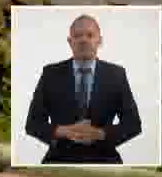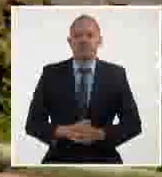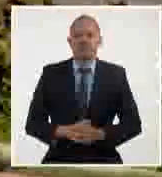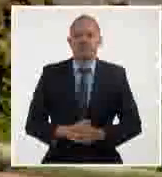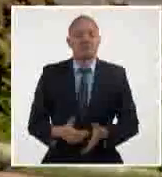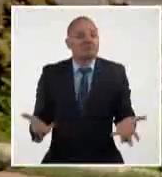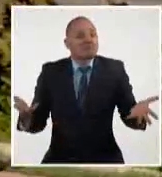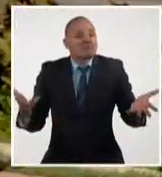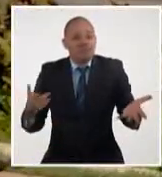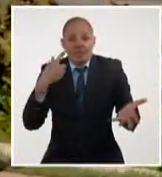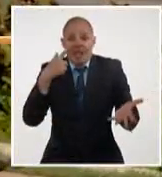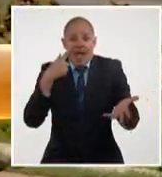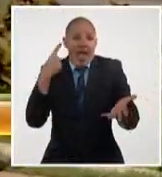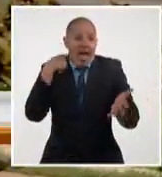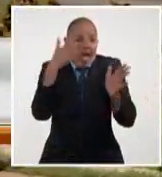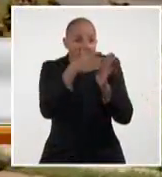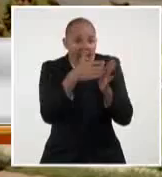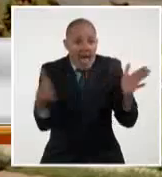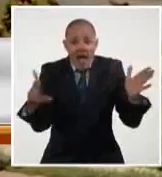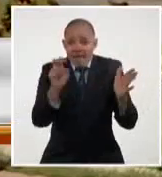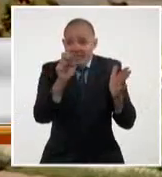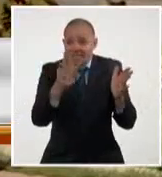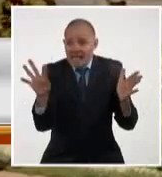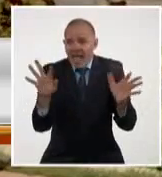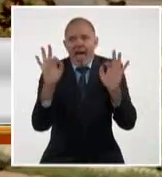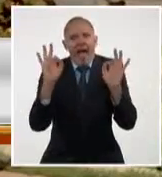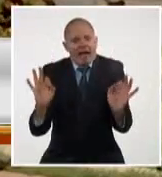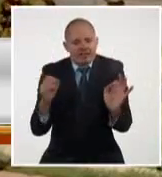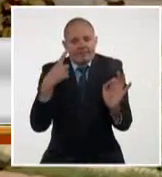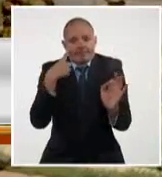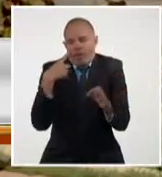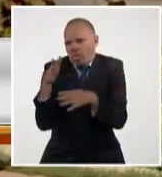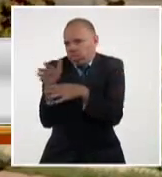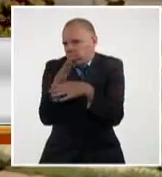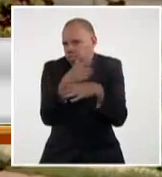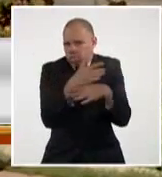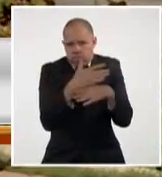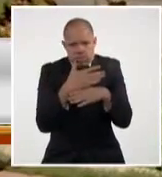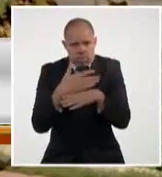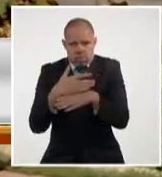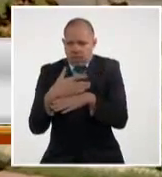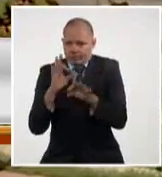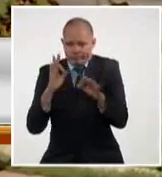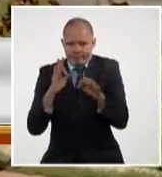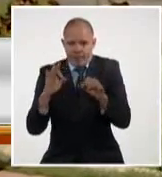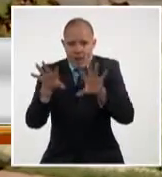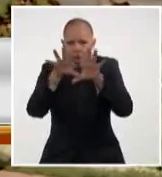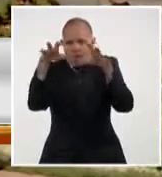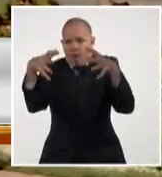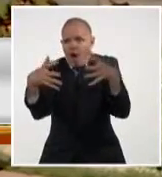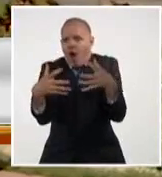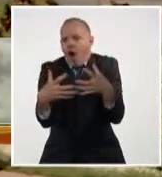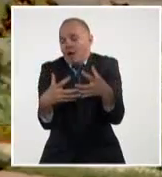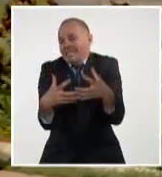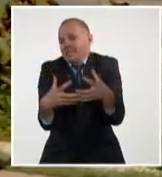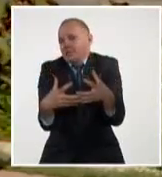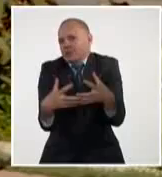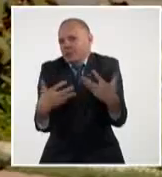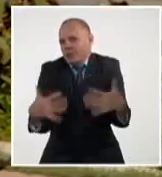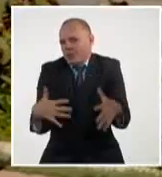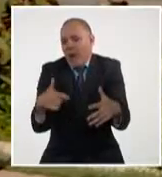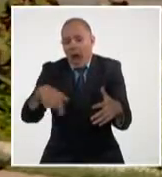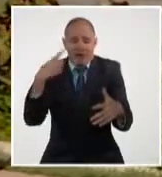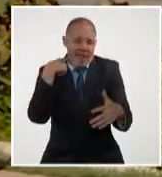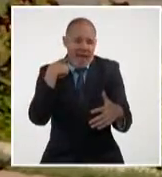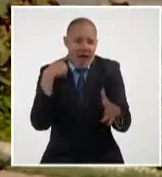Y así se ha comportado, grosso modo, nuestro mundo en el año que concluye. Pero nos volveremos a encontrar a través